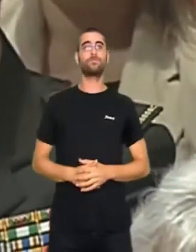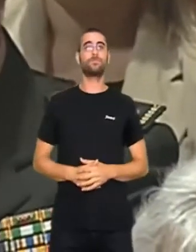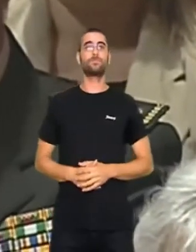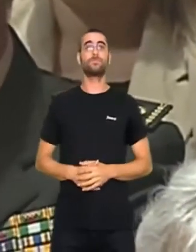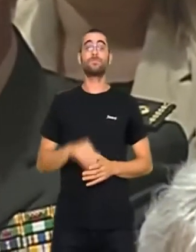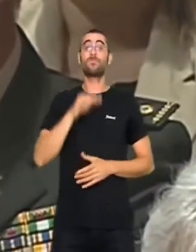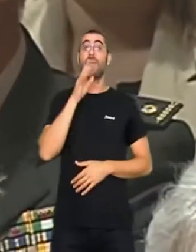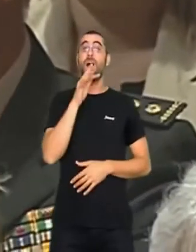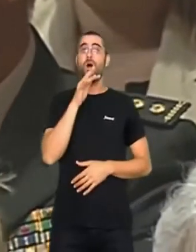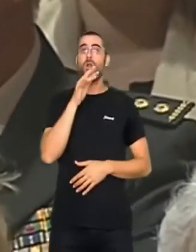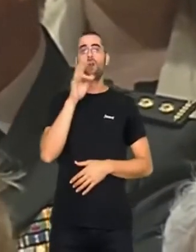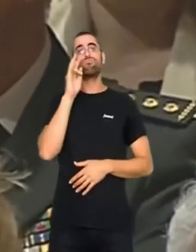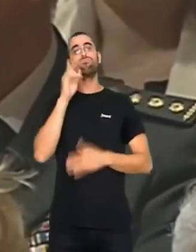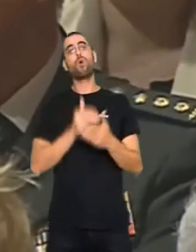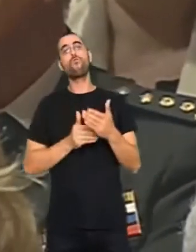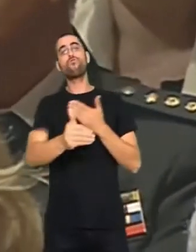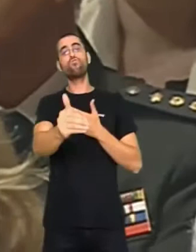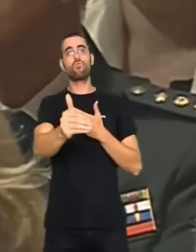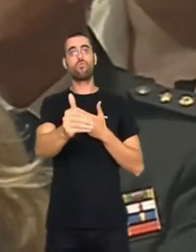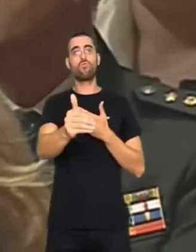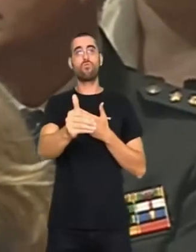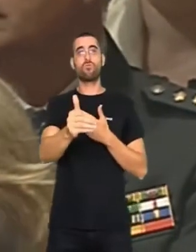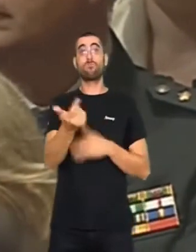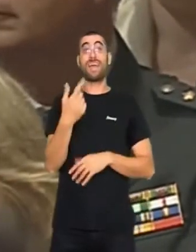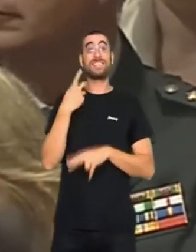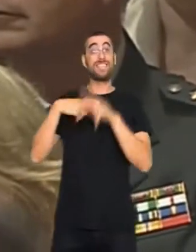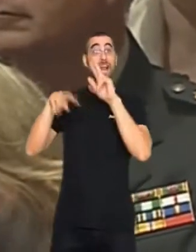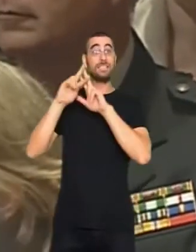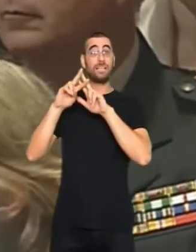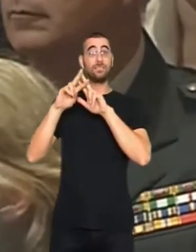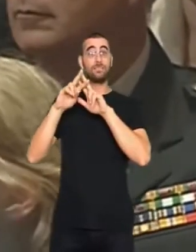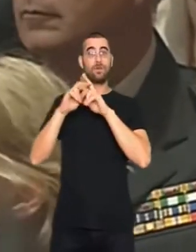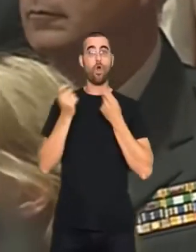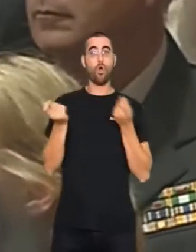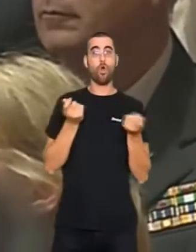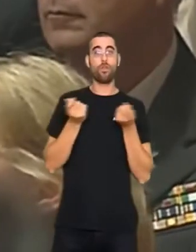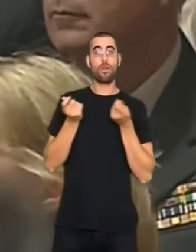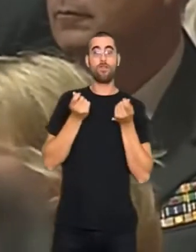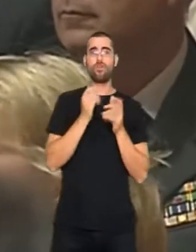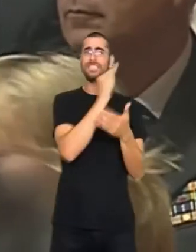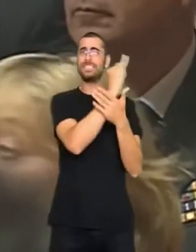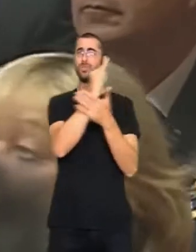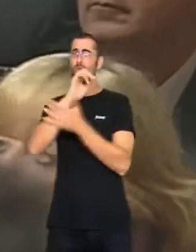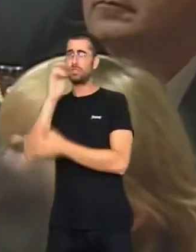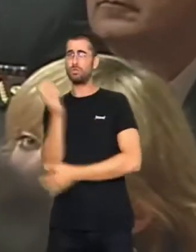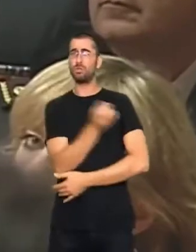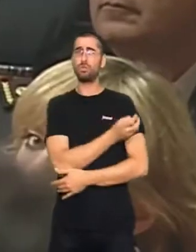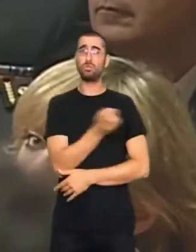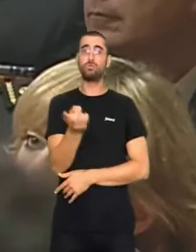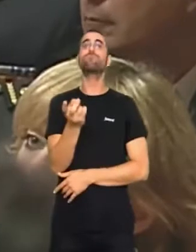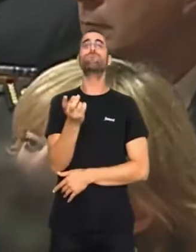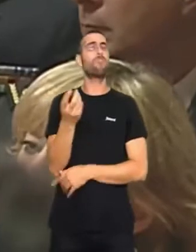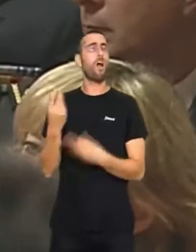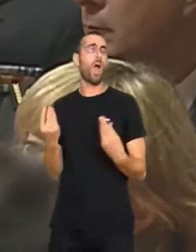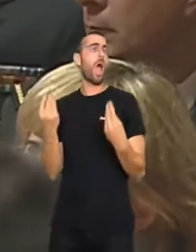Ahora tenemos que mirar hacia adelante. La Generalitat, en coordinación con el resto de instituciones, estará